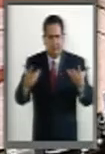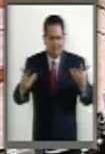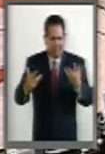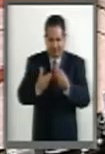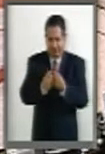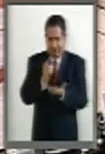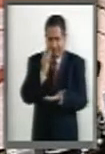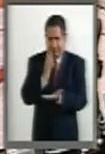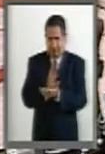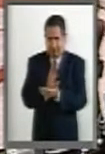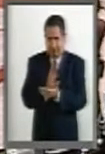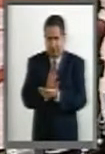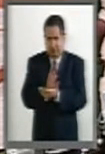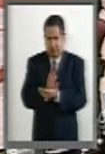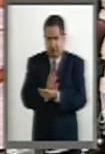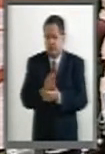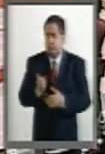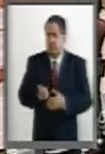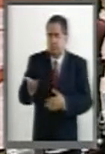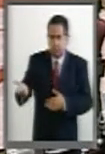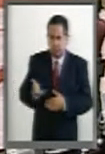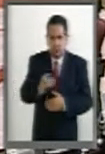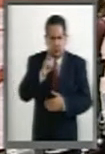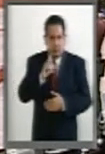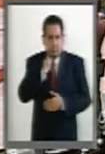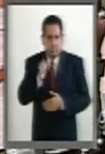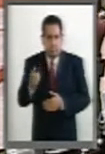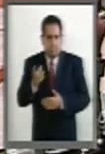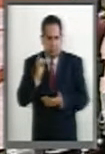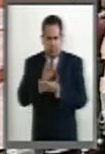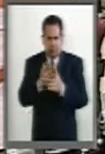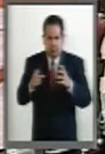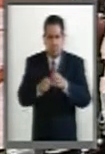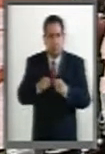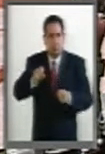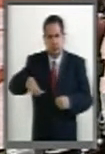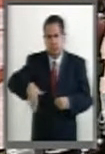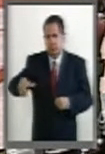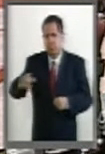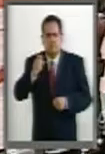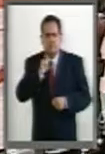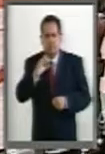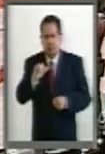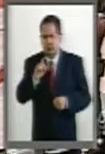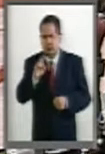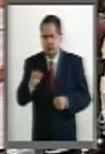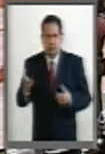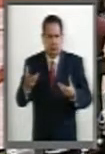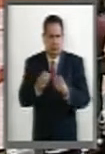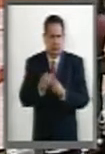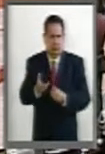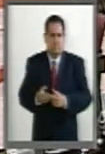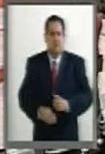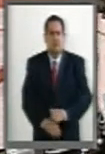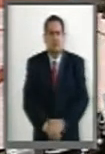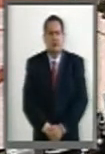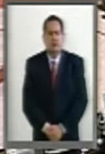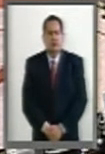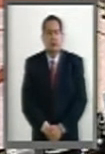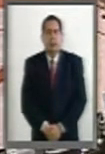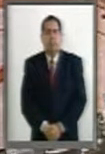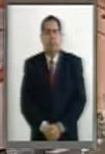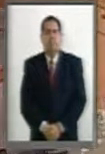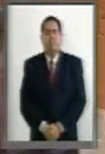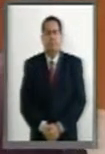sola intervención. Adelante, señora senadora. Es lo mismo que la senadora Calderón. Muchas gracias.